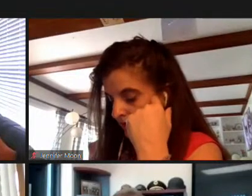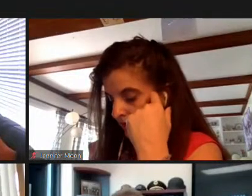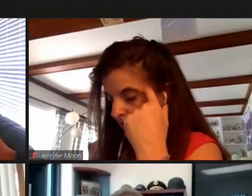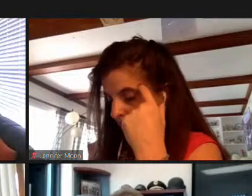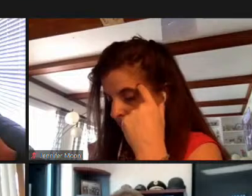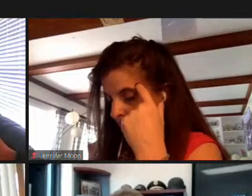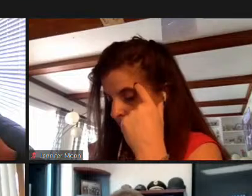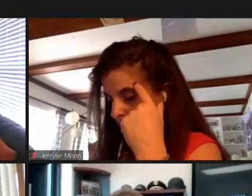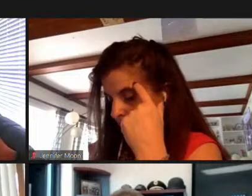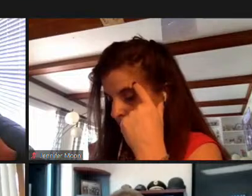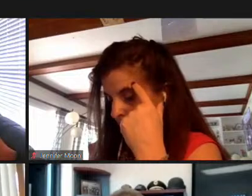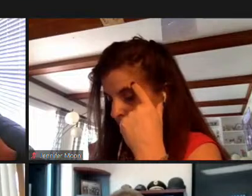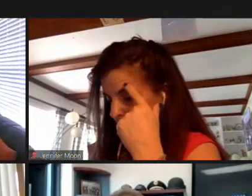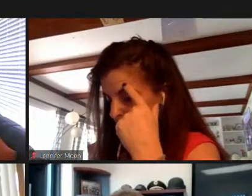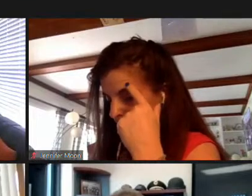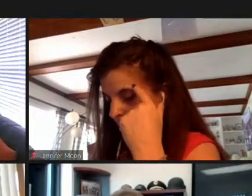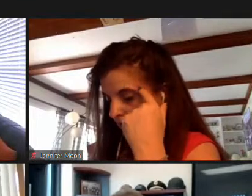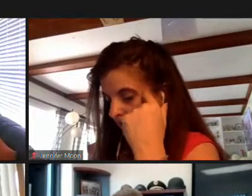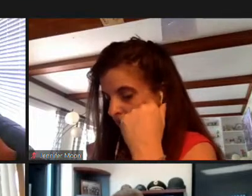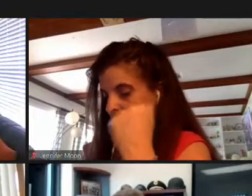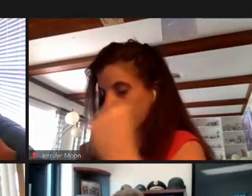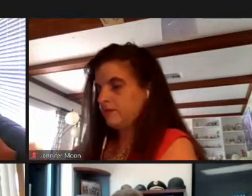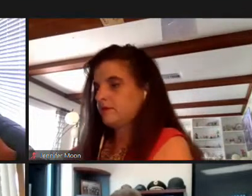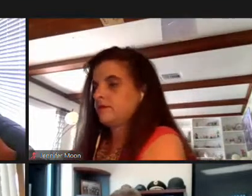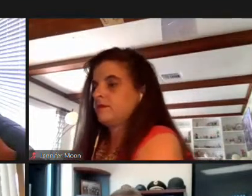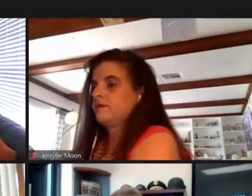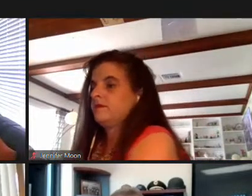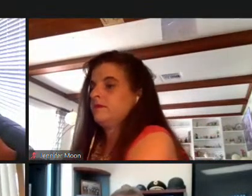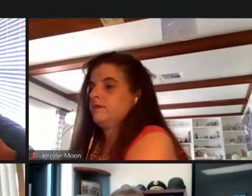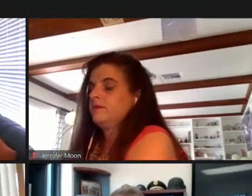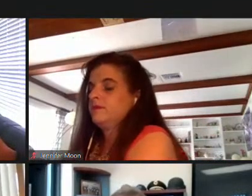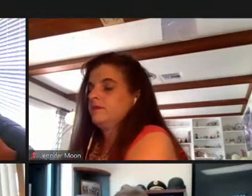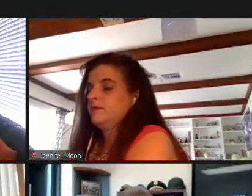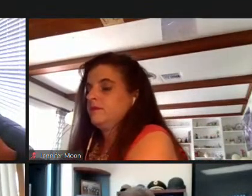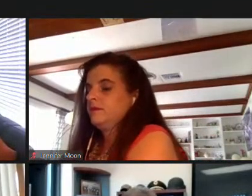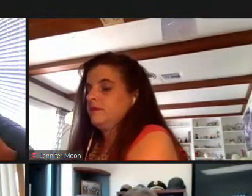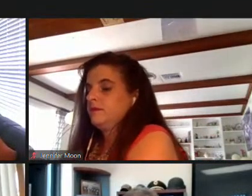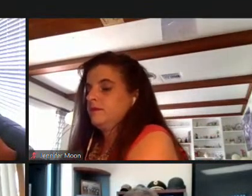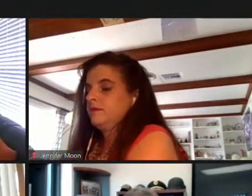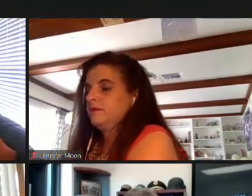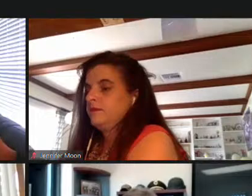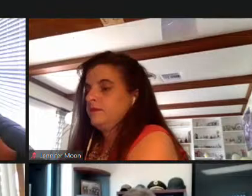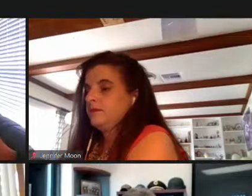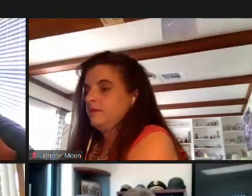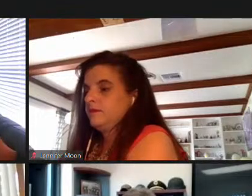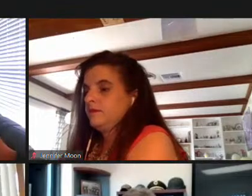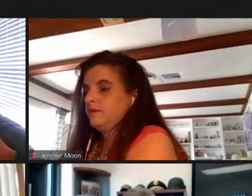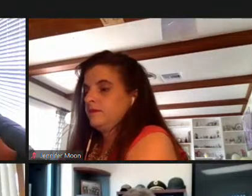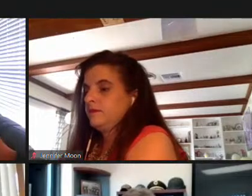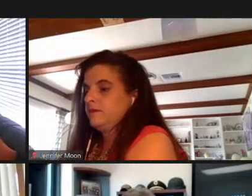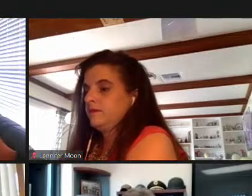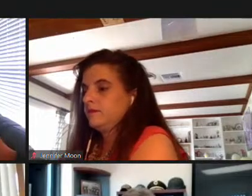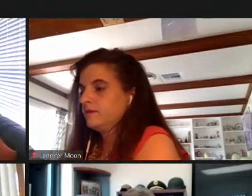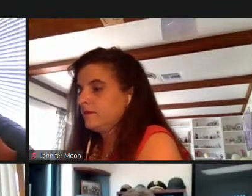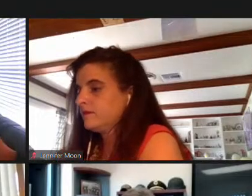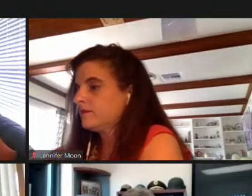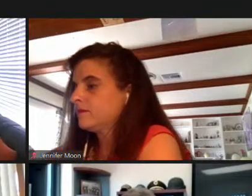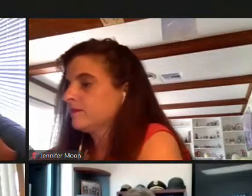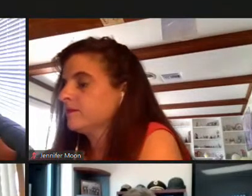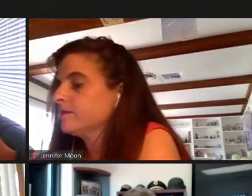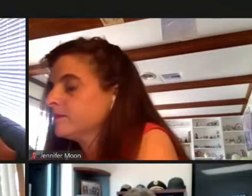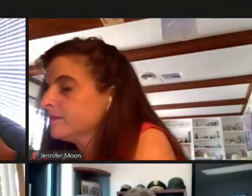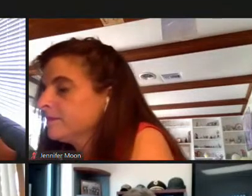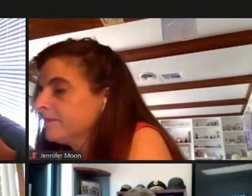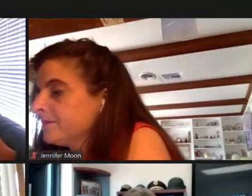necesita hacer dependiendo en los síntomas que está manifestando. Por supuesto, si es una persona